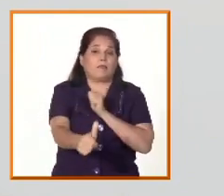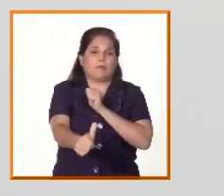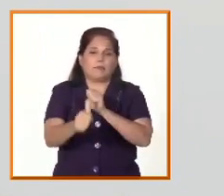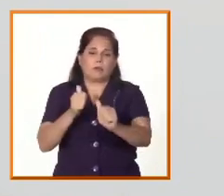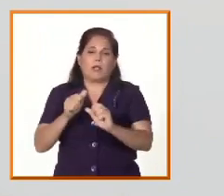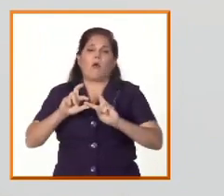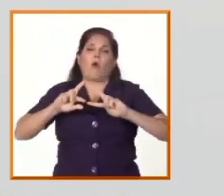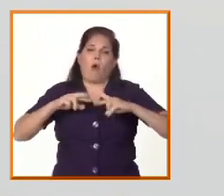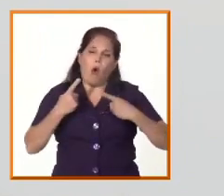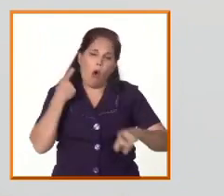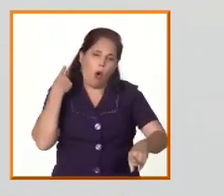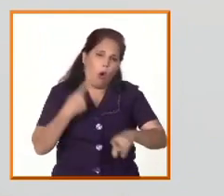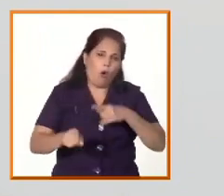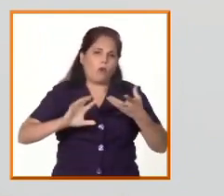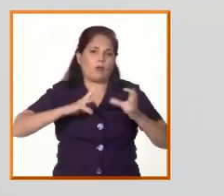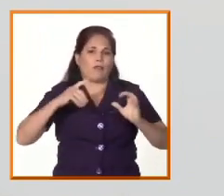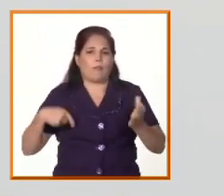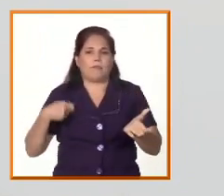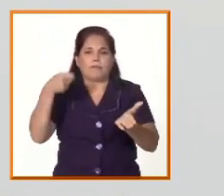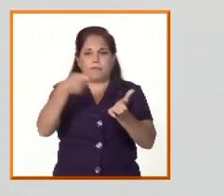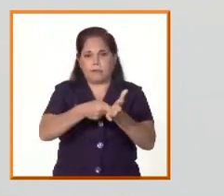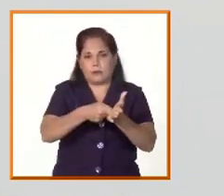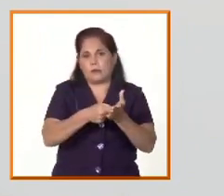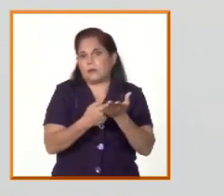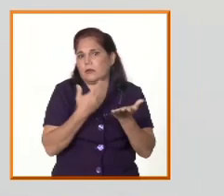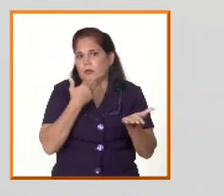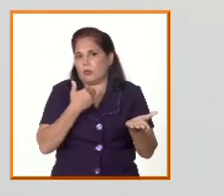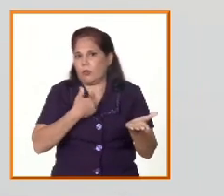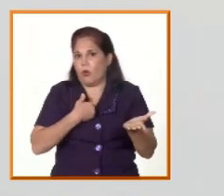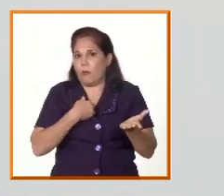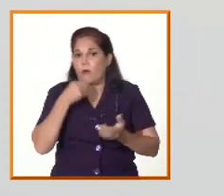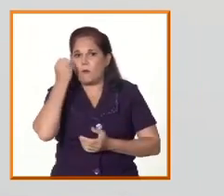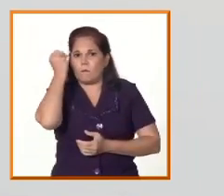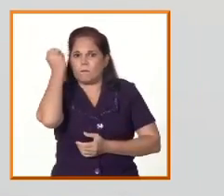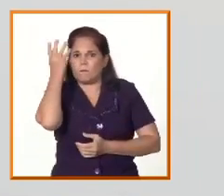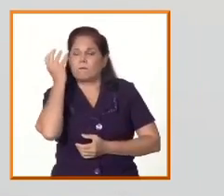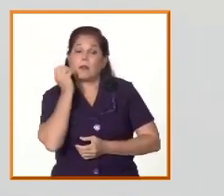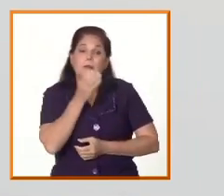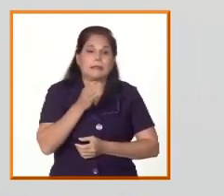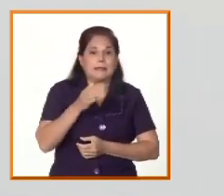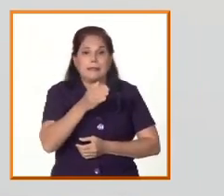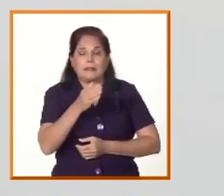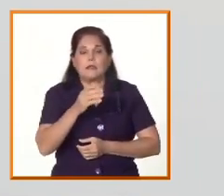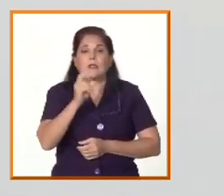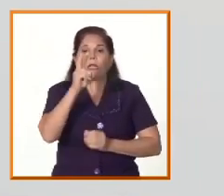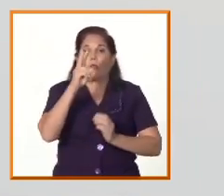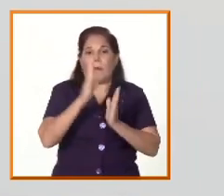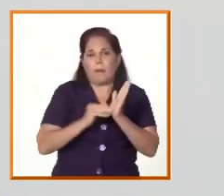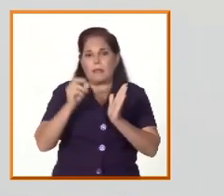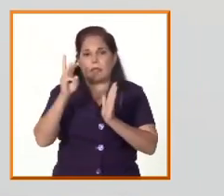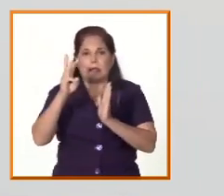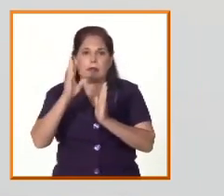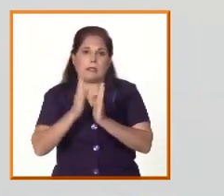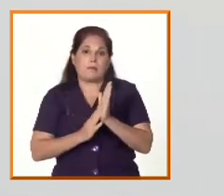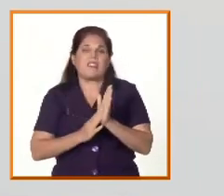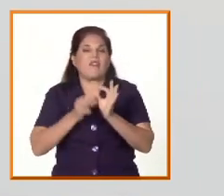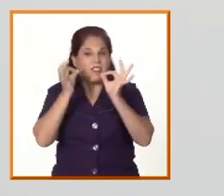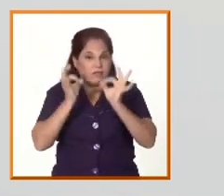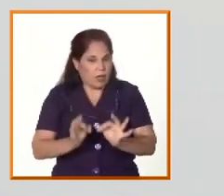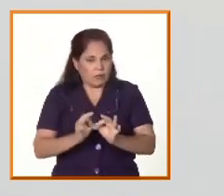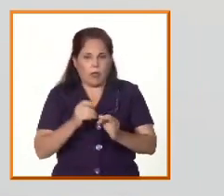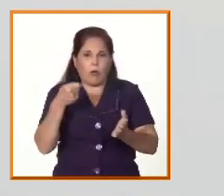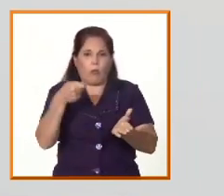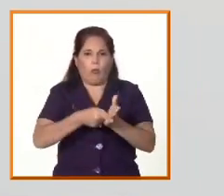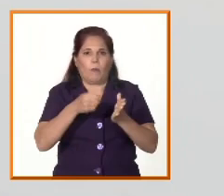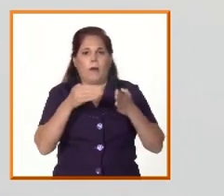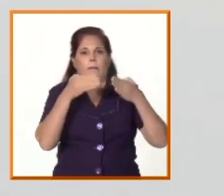que buscar otro canal de pago eso a veces nos provoca que estamos dos tres meses para concretar la compra de un barco